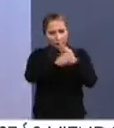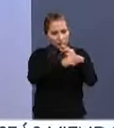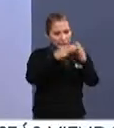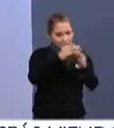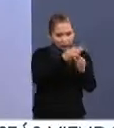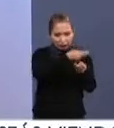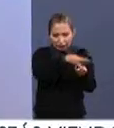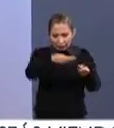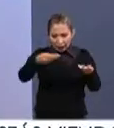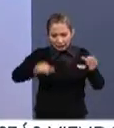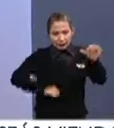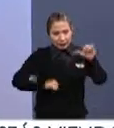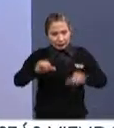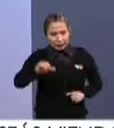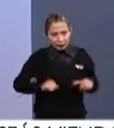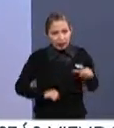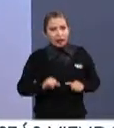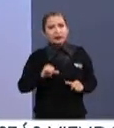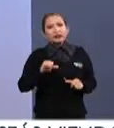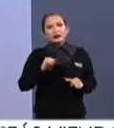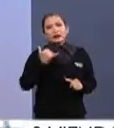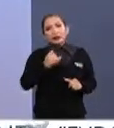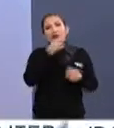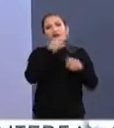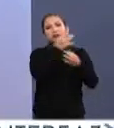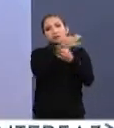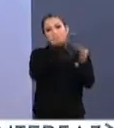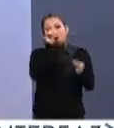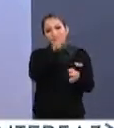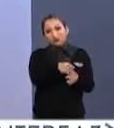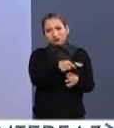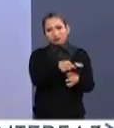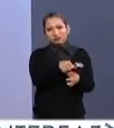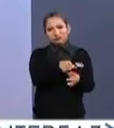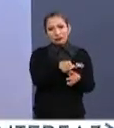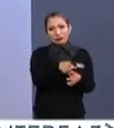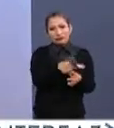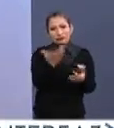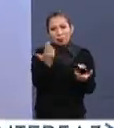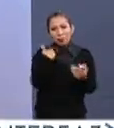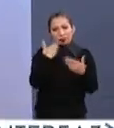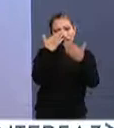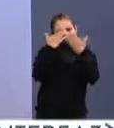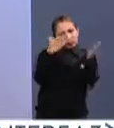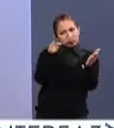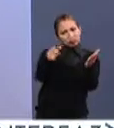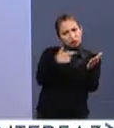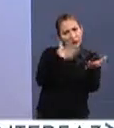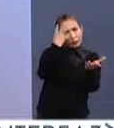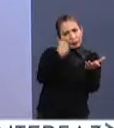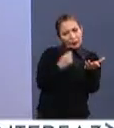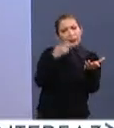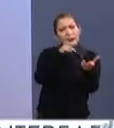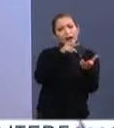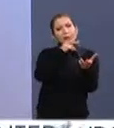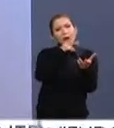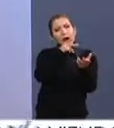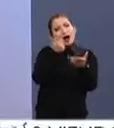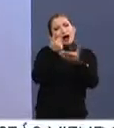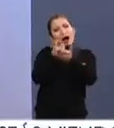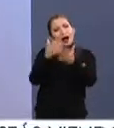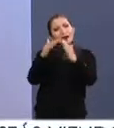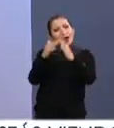de actividades y difusión de esta concientización, ¿cómo puede la gente externa